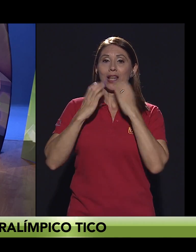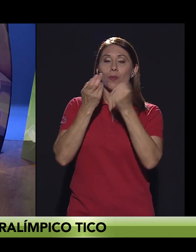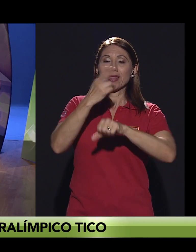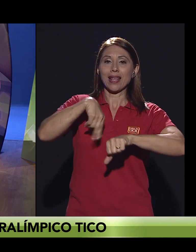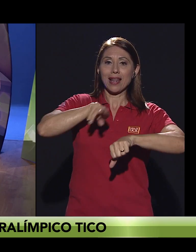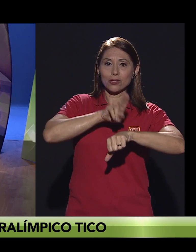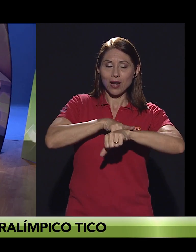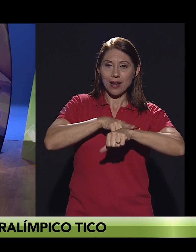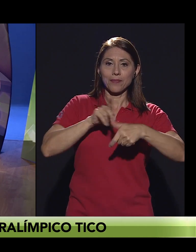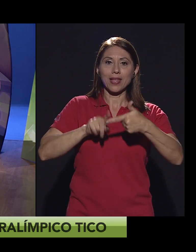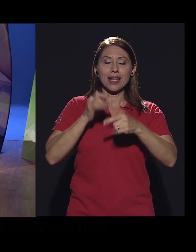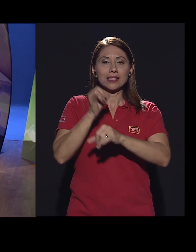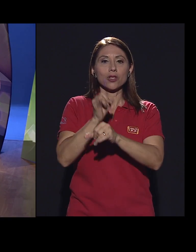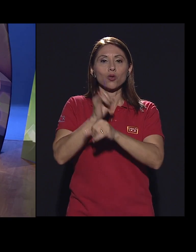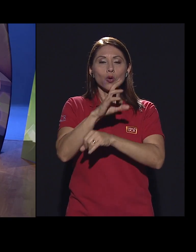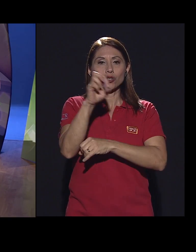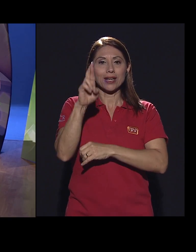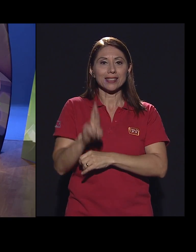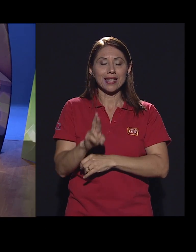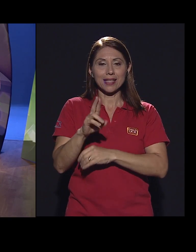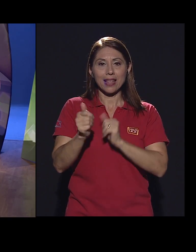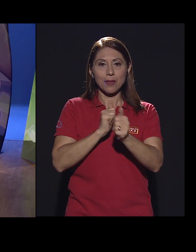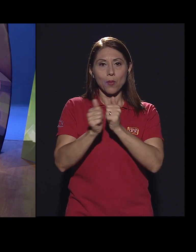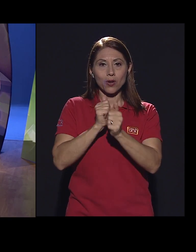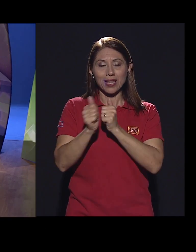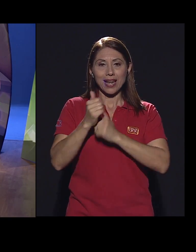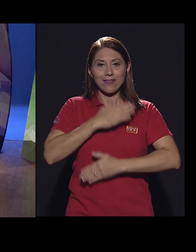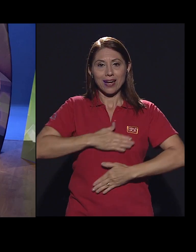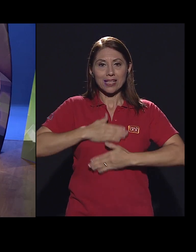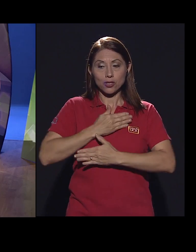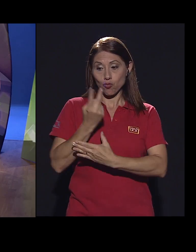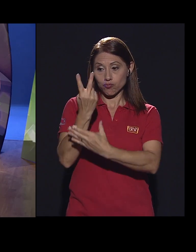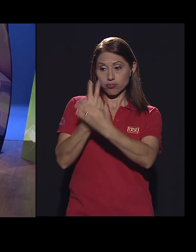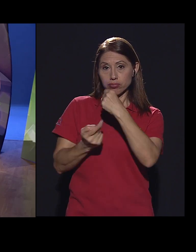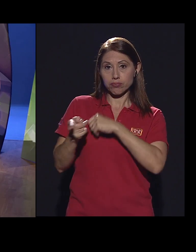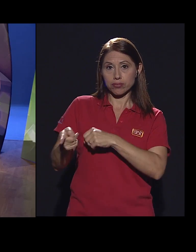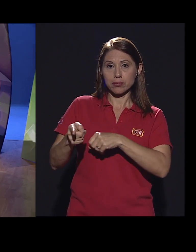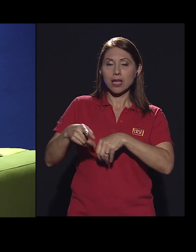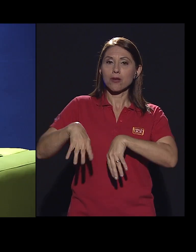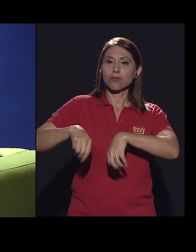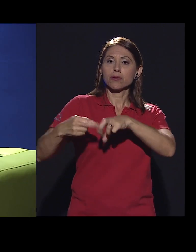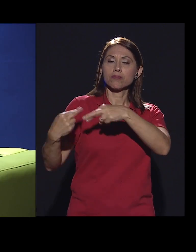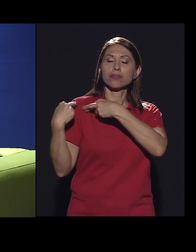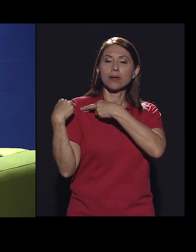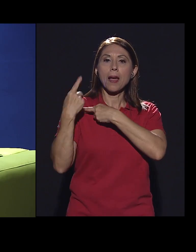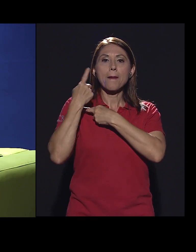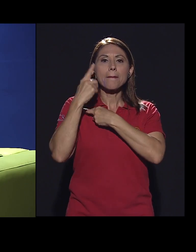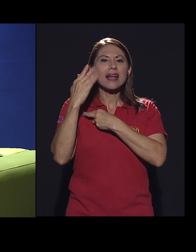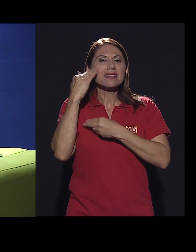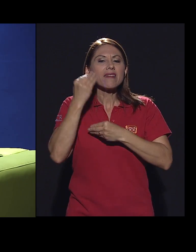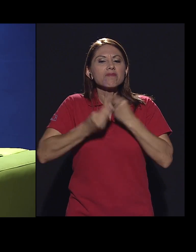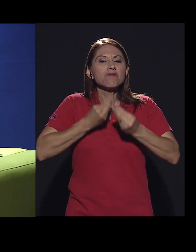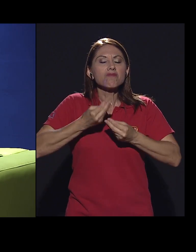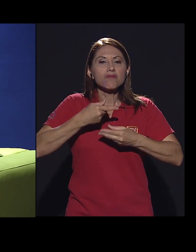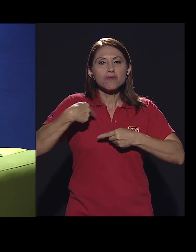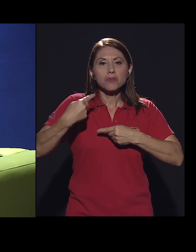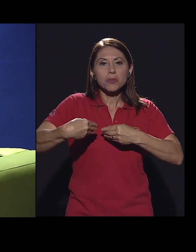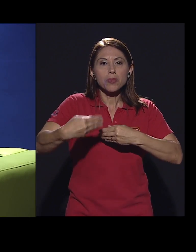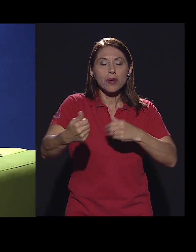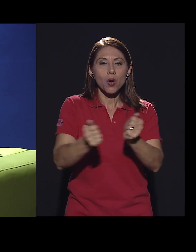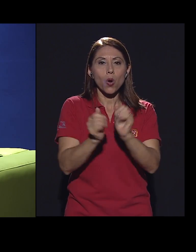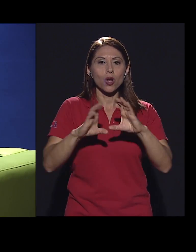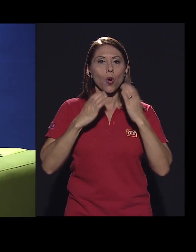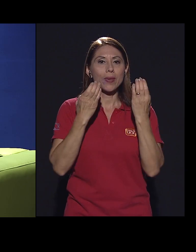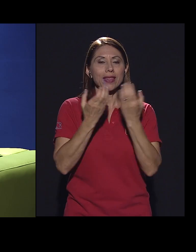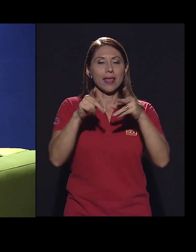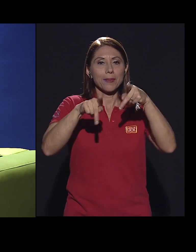Olímpico Nacional y el Instituto Costarricense del Deporte y la Recreación, ICODER, los encargados de ejecutar esta hoja de ruta en conjunto con el Movimiento Paralímpico